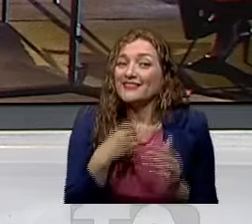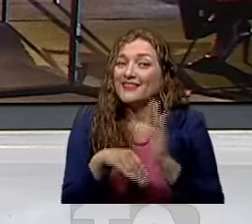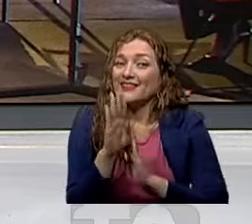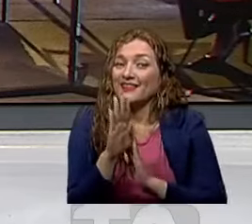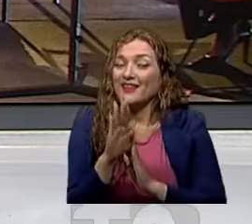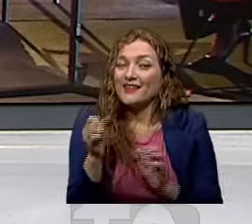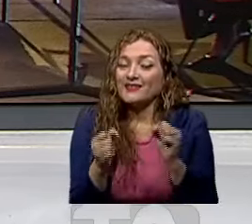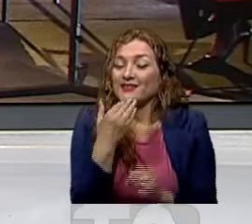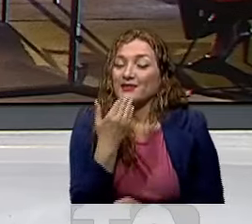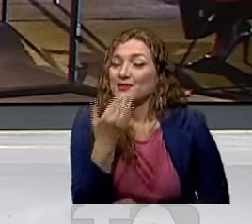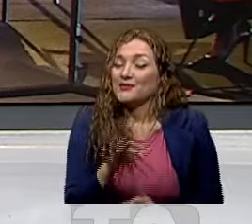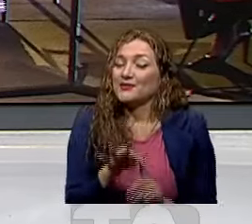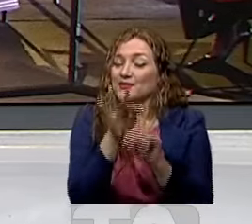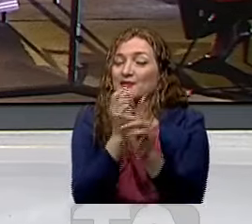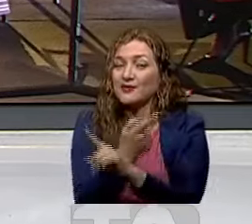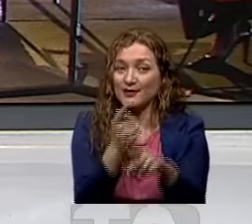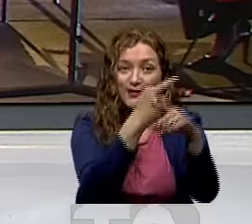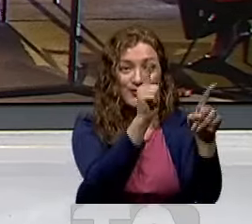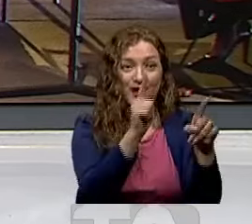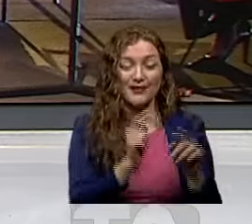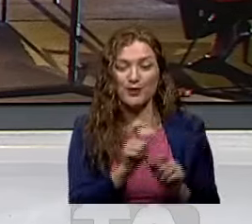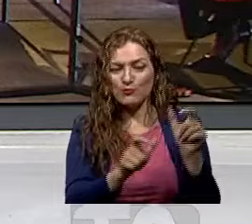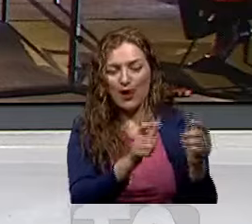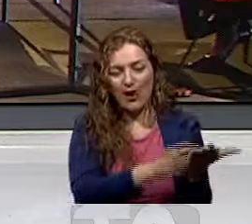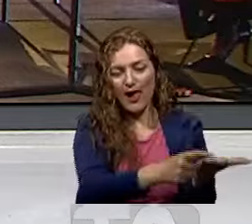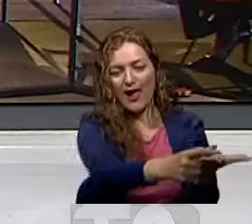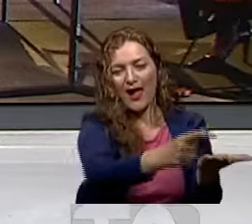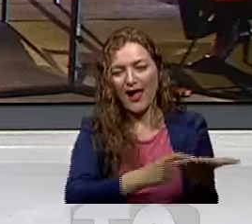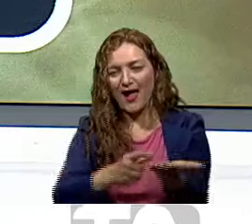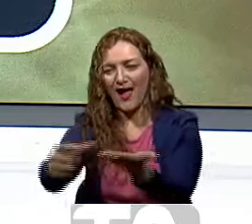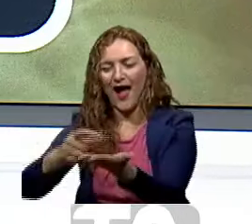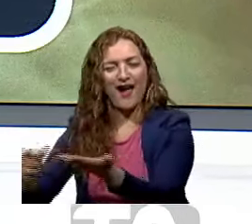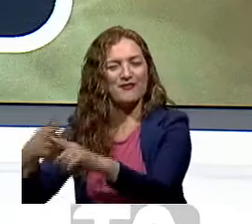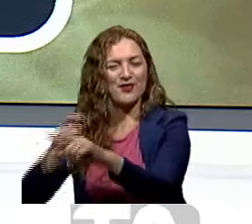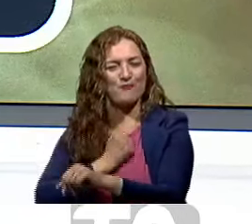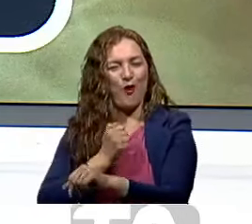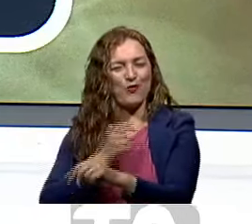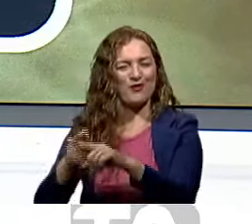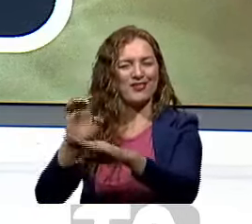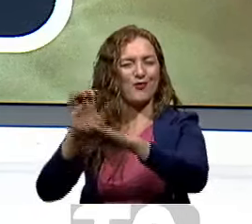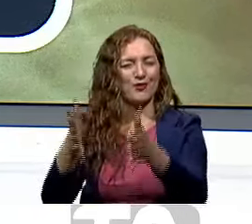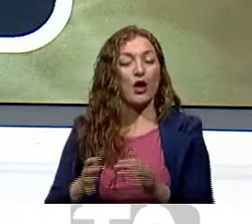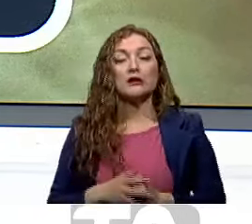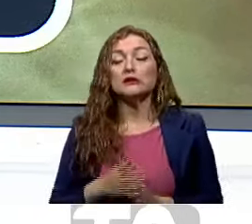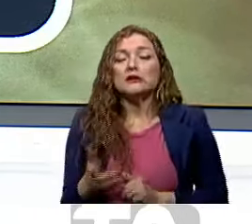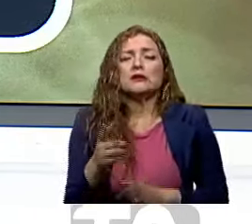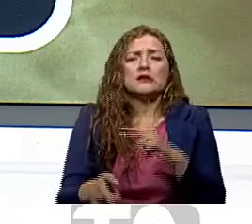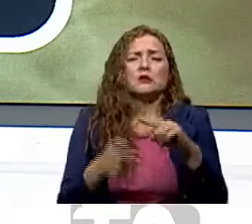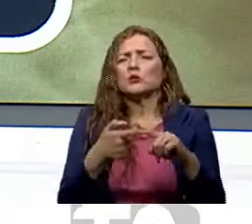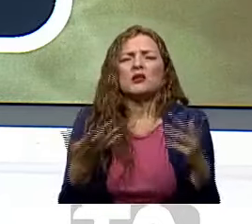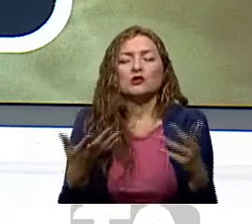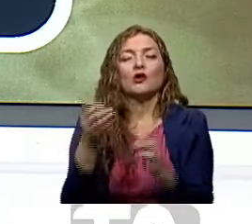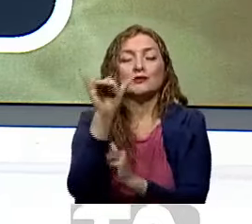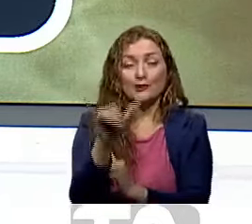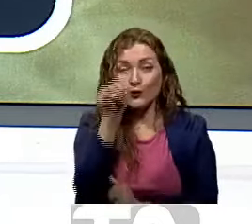encontrar autos únicos de varios coleccionistas ecuatorianos. El evento será este sábado y domingo en el